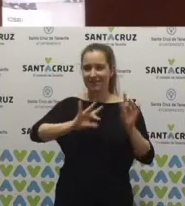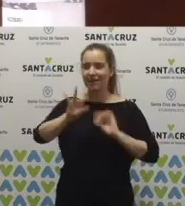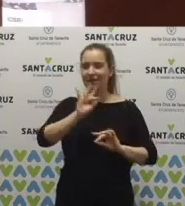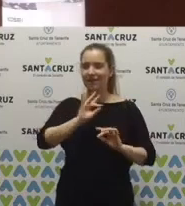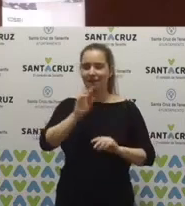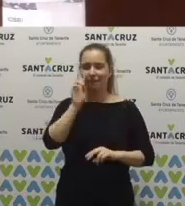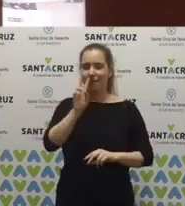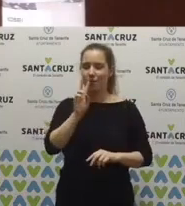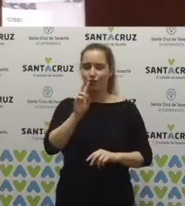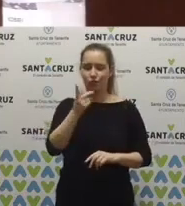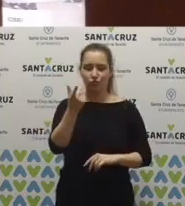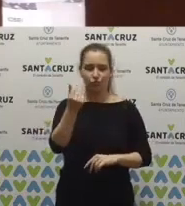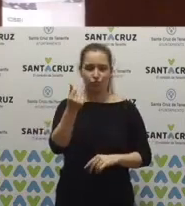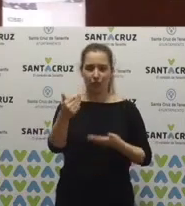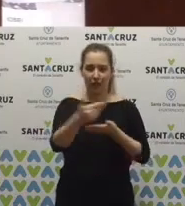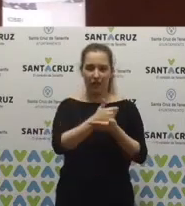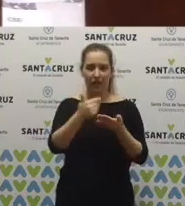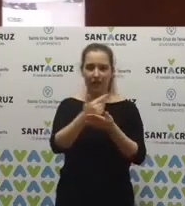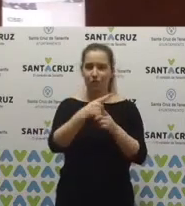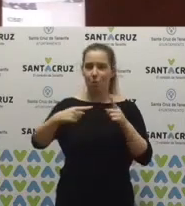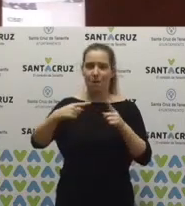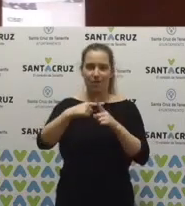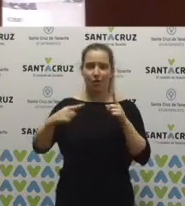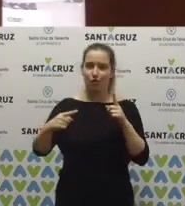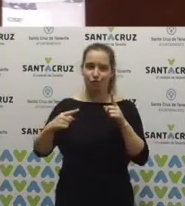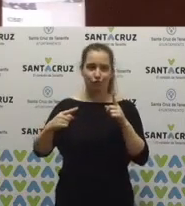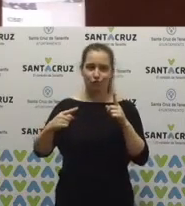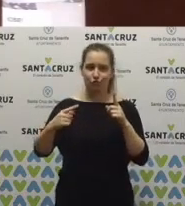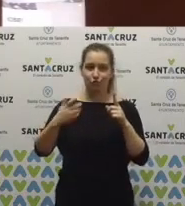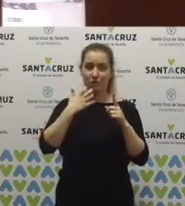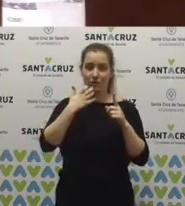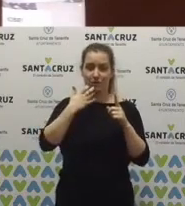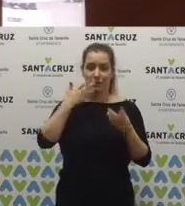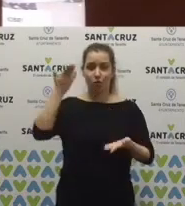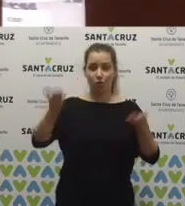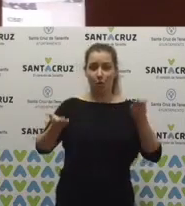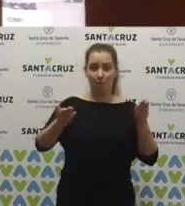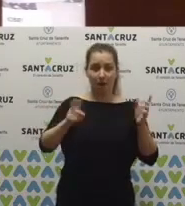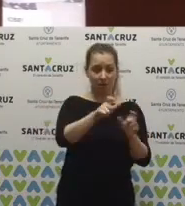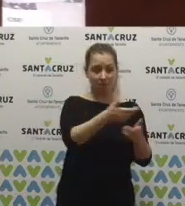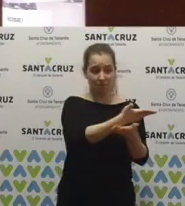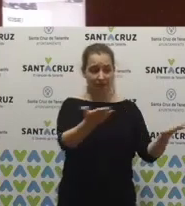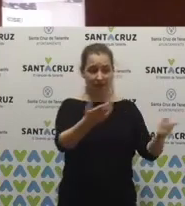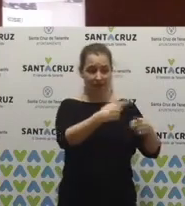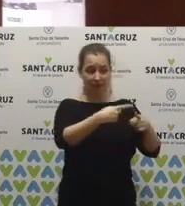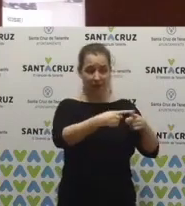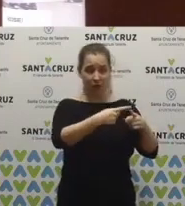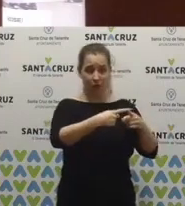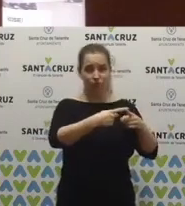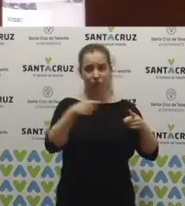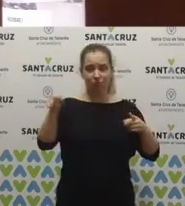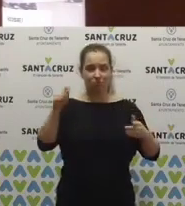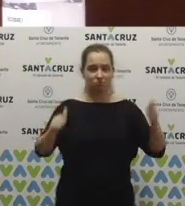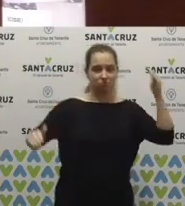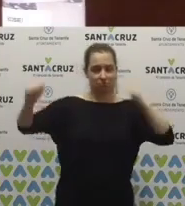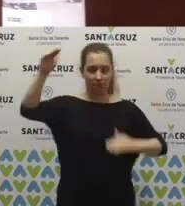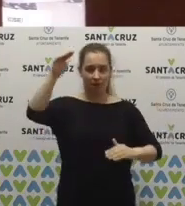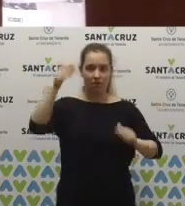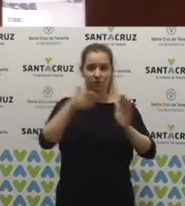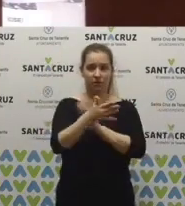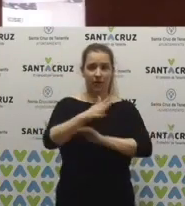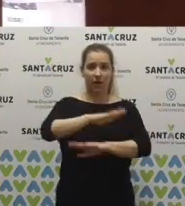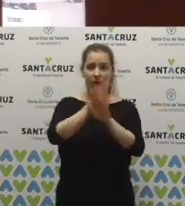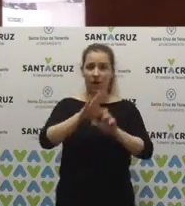con unos ingresos medios muy superiores al promedio de los vecinos y vecinas de santa cruz y eso conlleva un sesgo